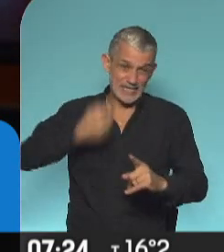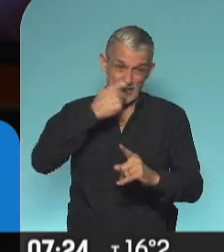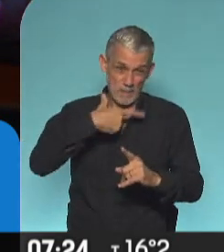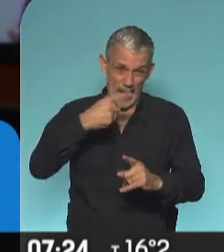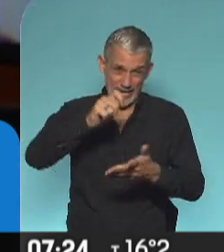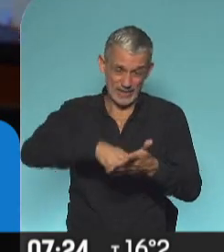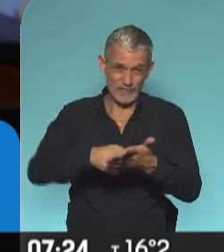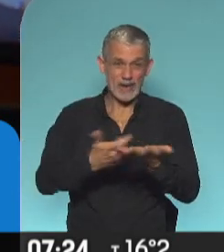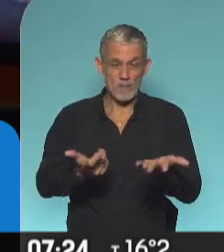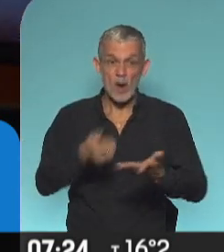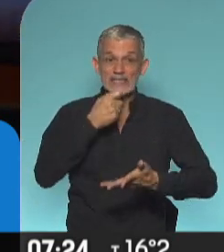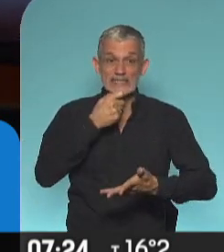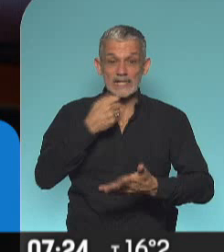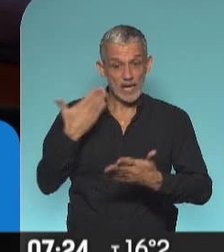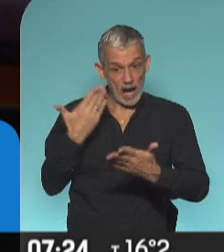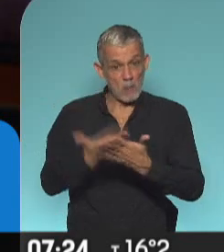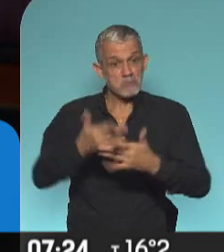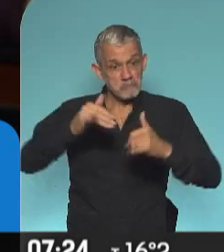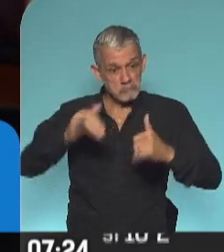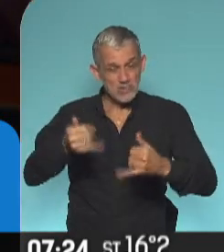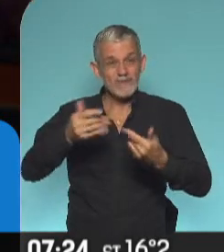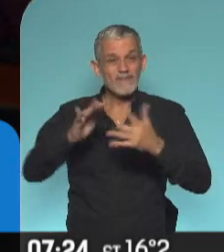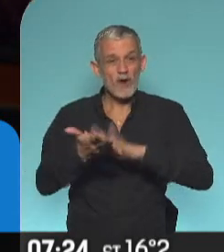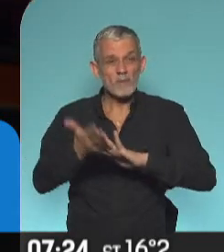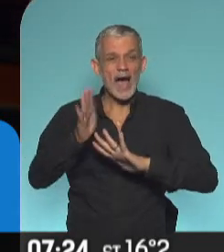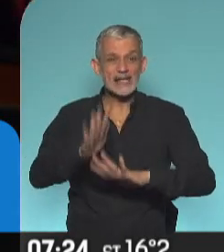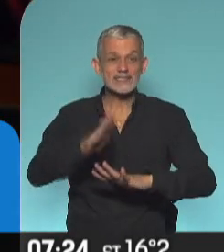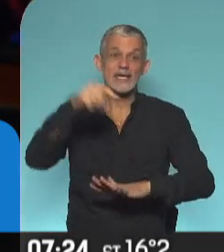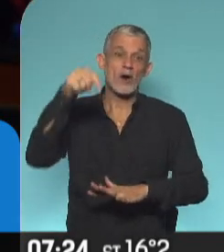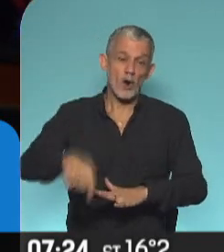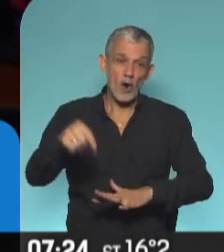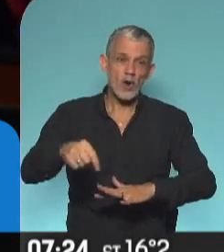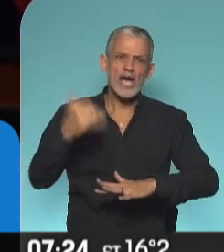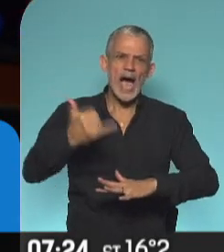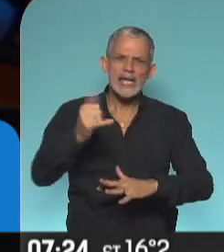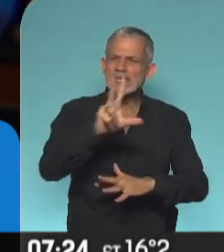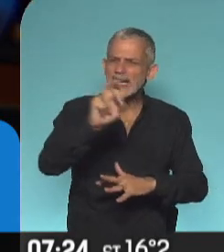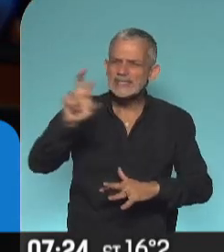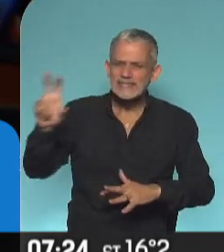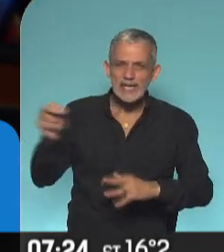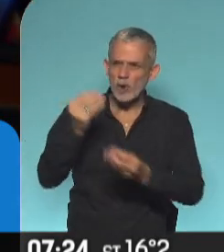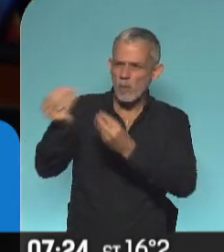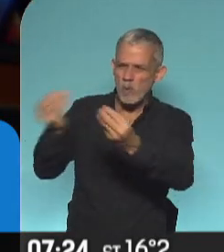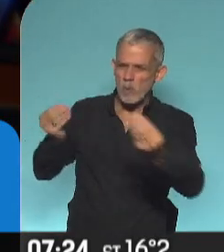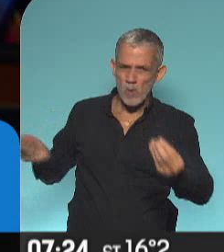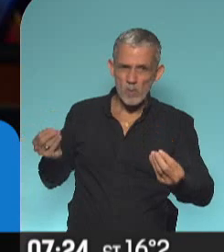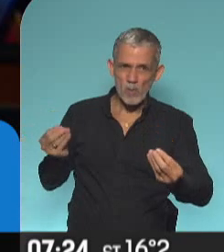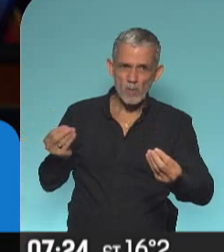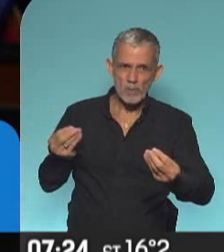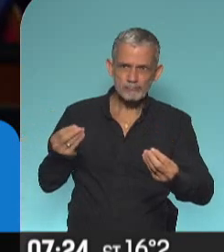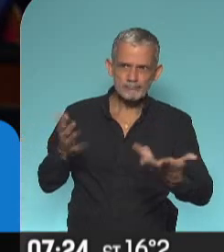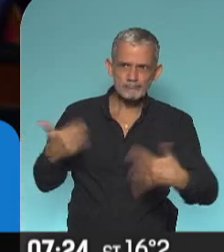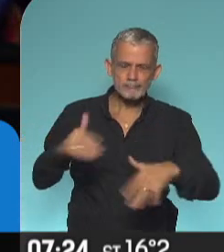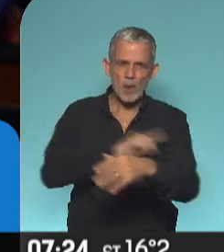Macri. En el caso de que se avalara este mecanismo, hoy hay más de 300 cargos vacantes en el